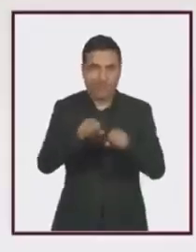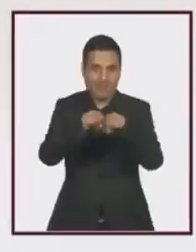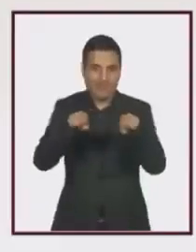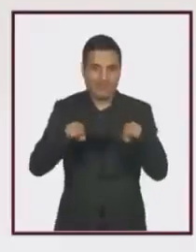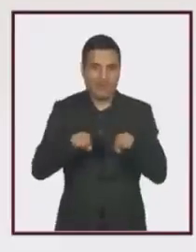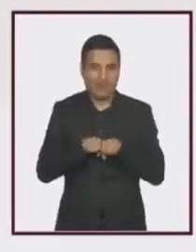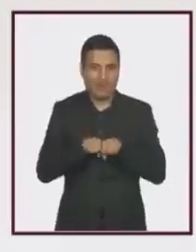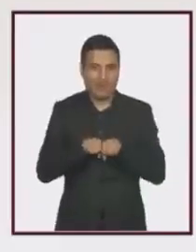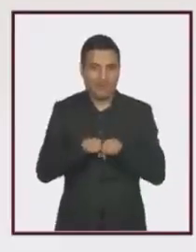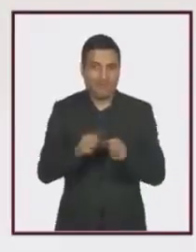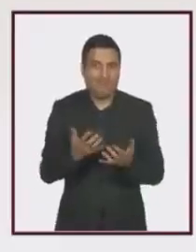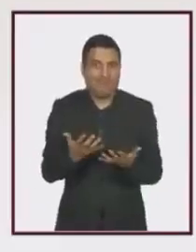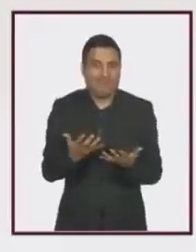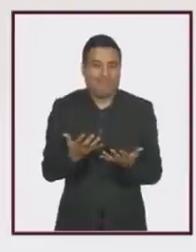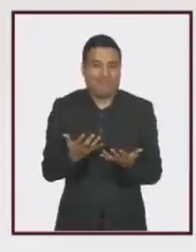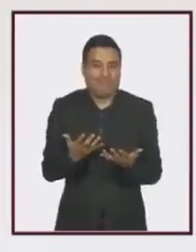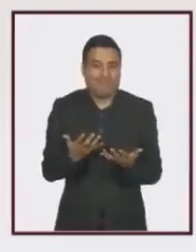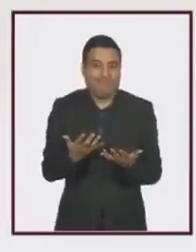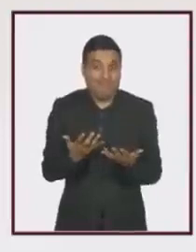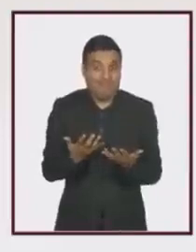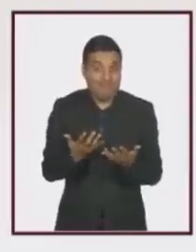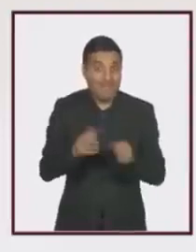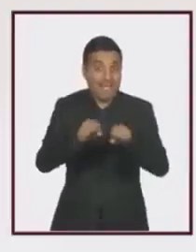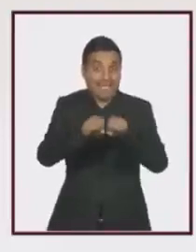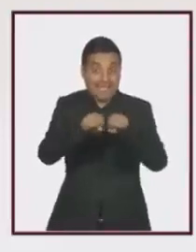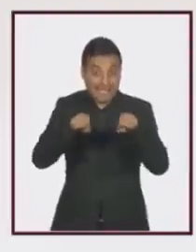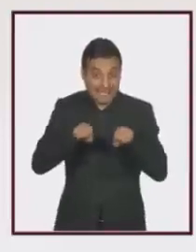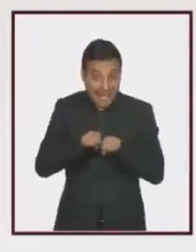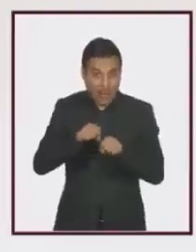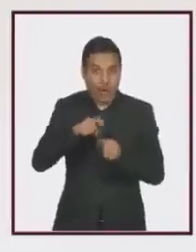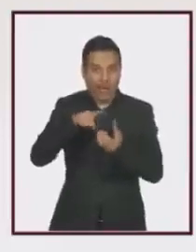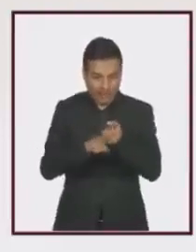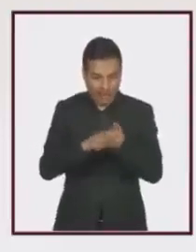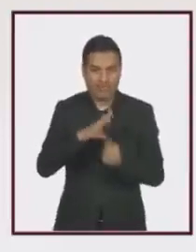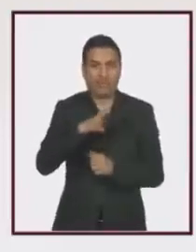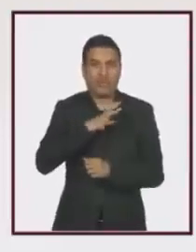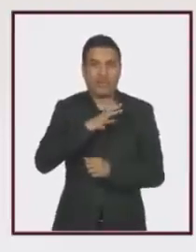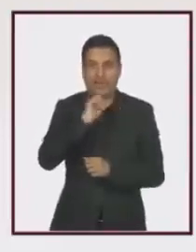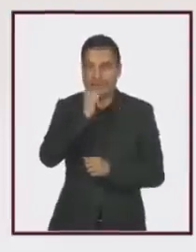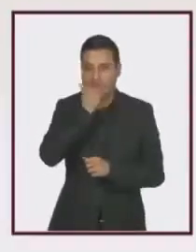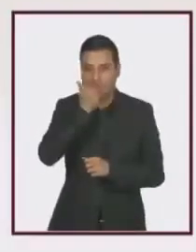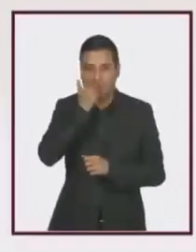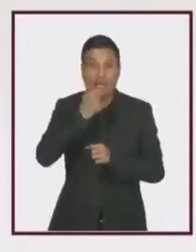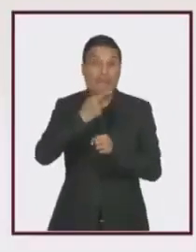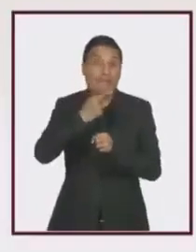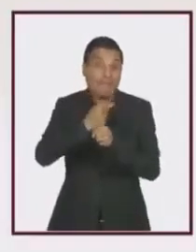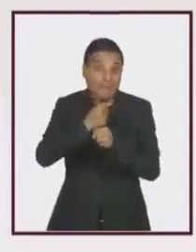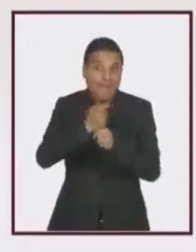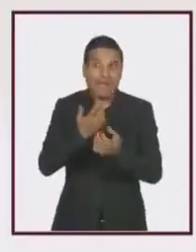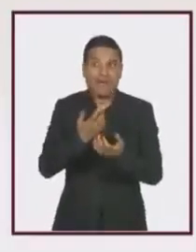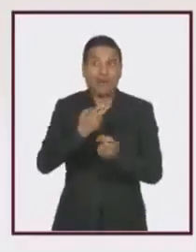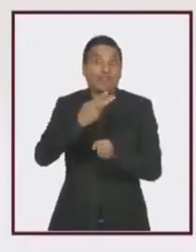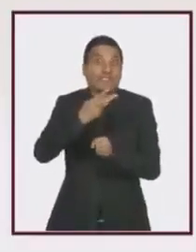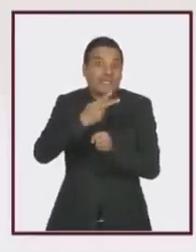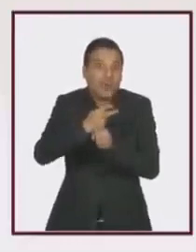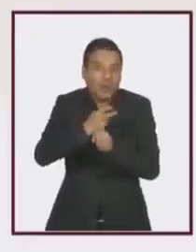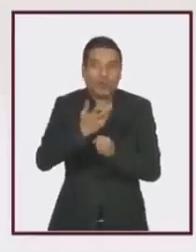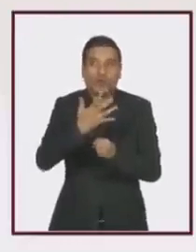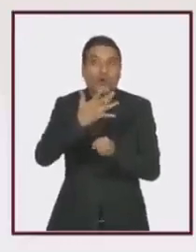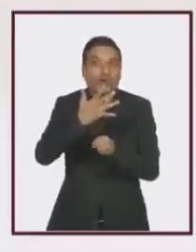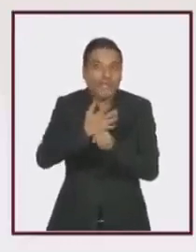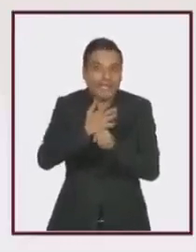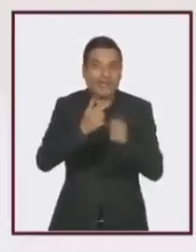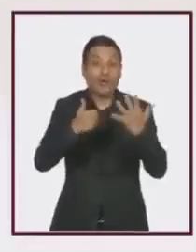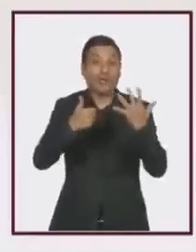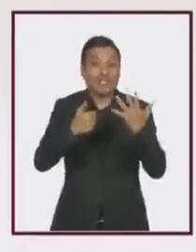interior del grupo niños que están cursando el primero o el segundo o el tercero, quinto, sexto de primaria